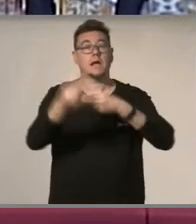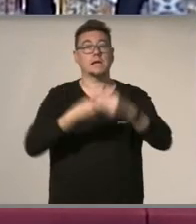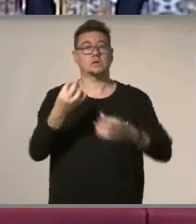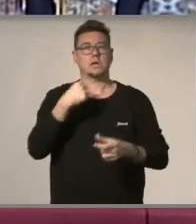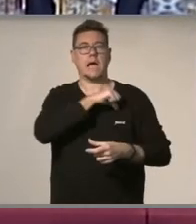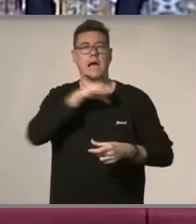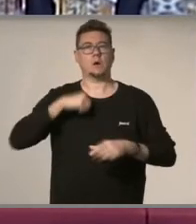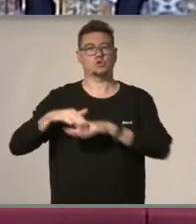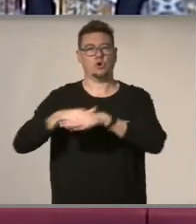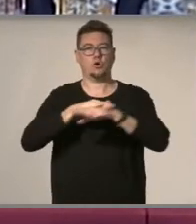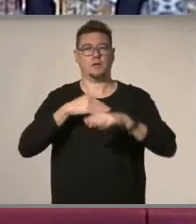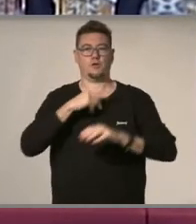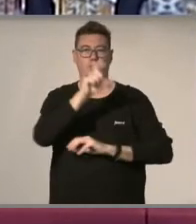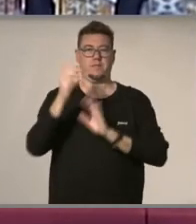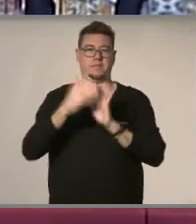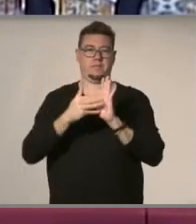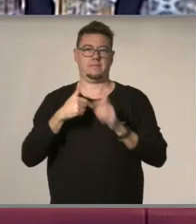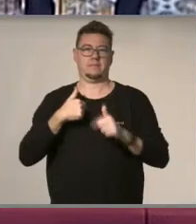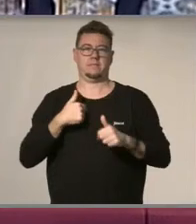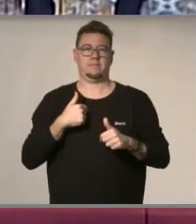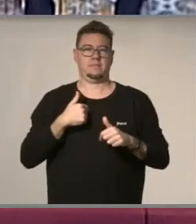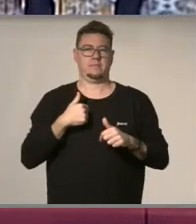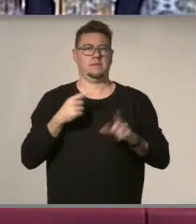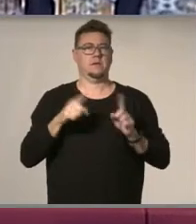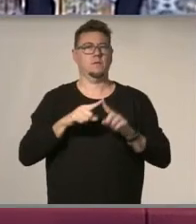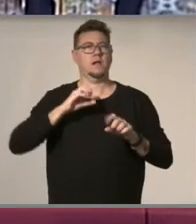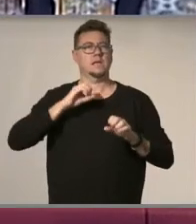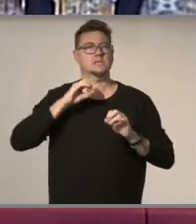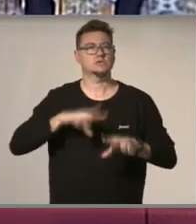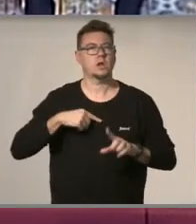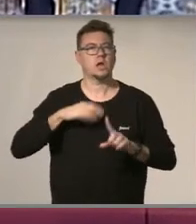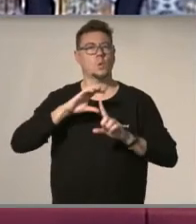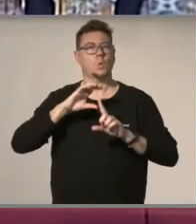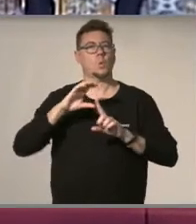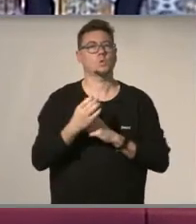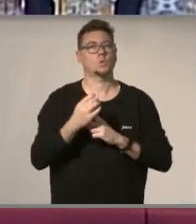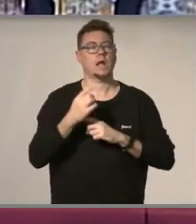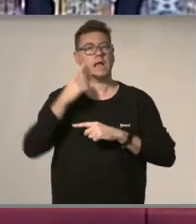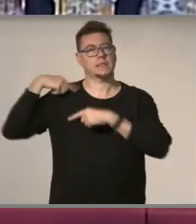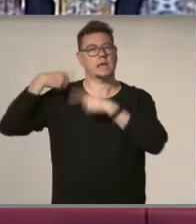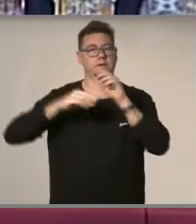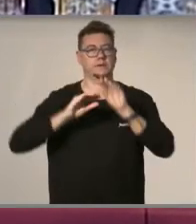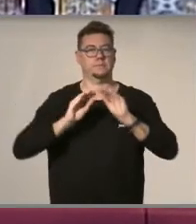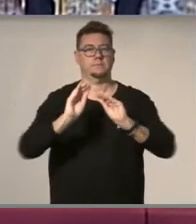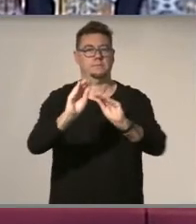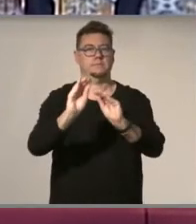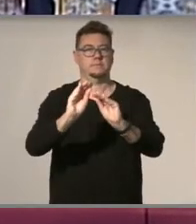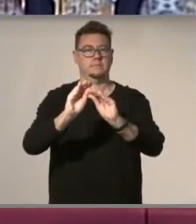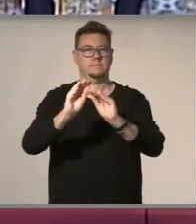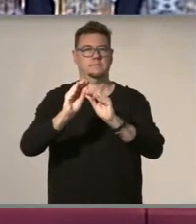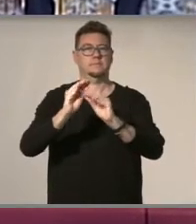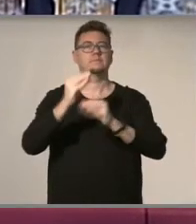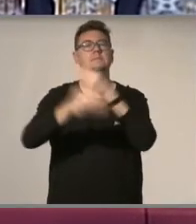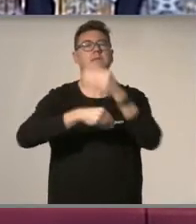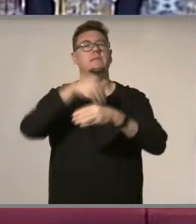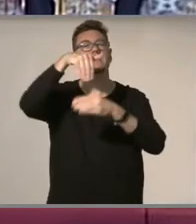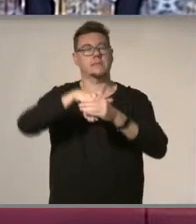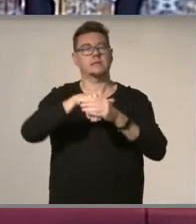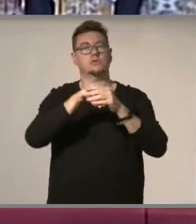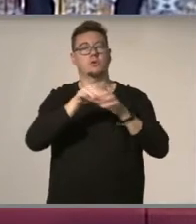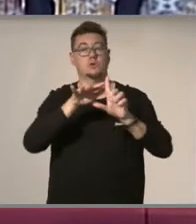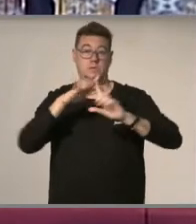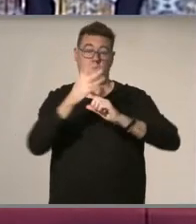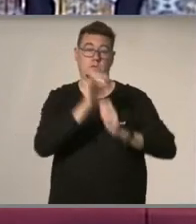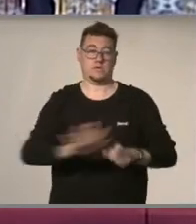autogobierno de nuestra comunidad como pueblo con historia, cultura y tradiciones propias, que quiere desarrollarse dentro del marco